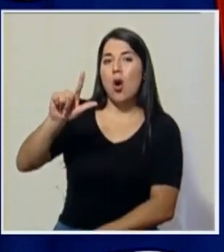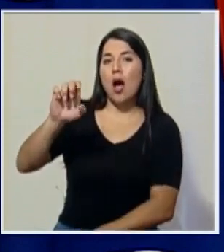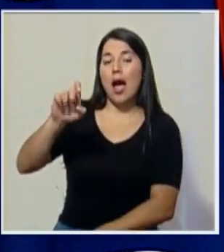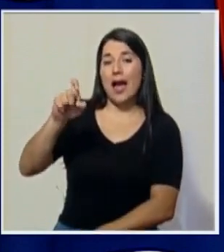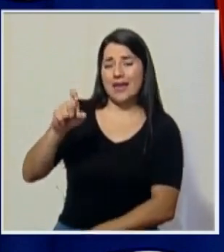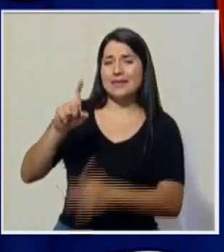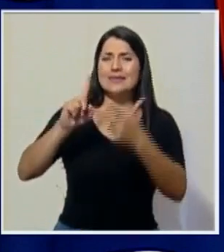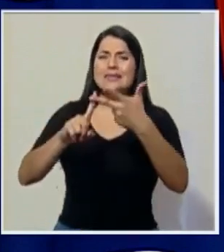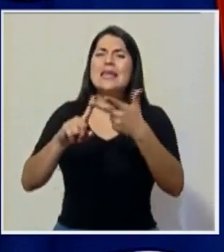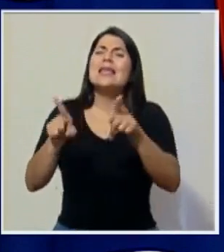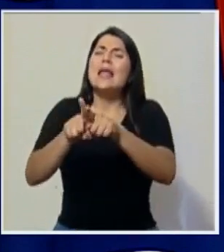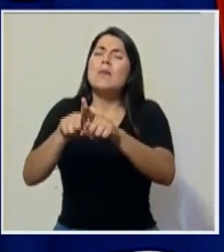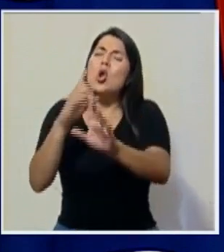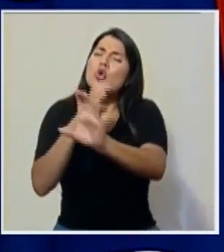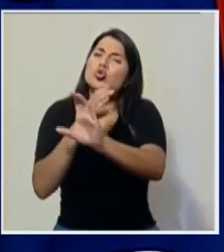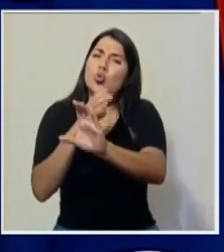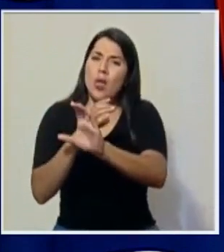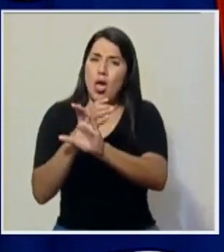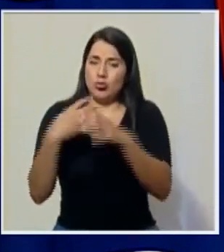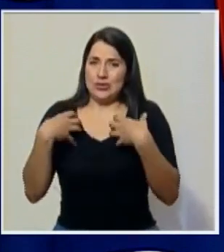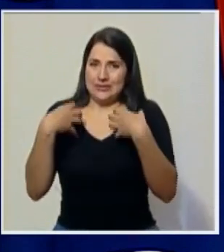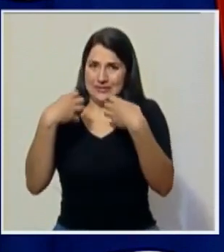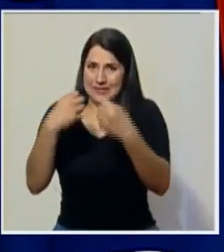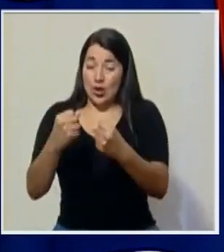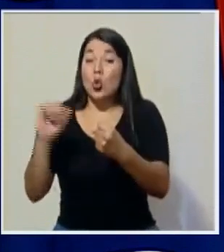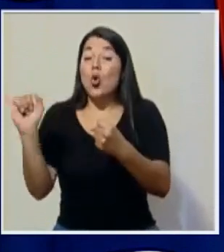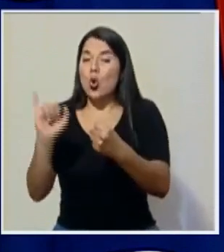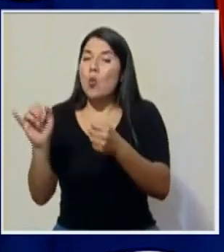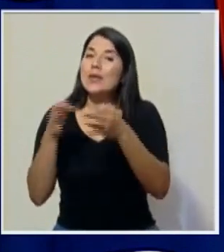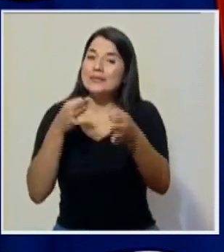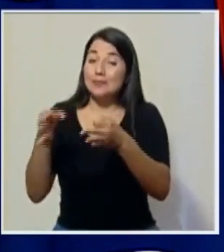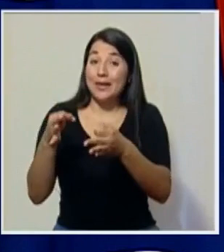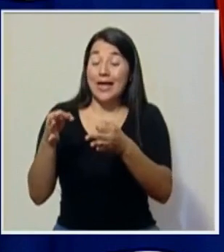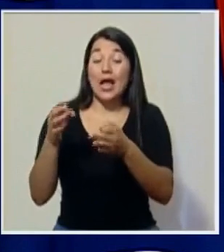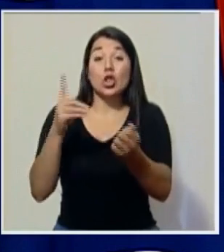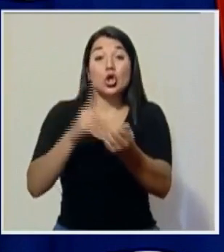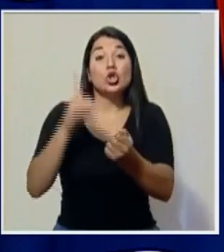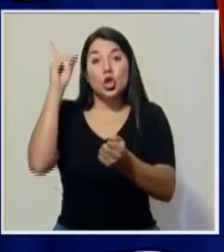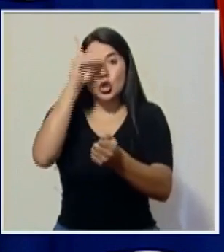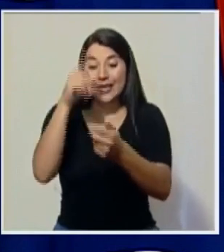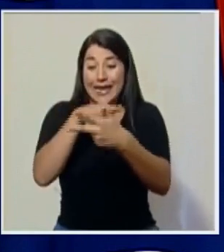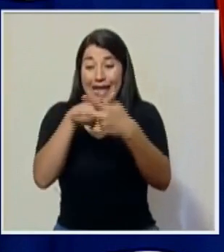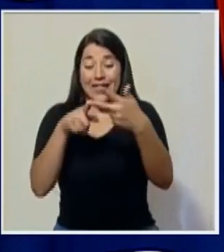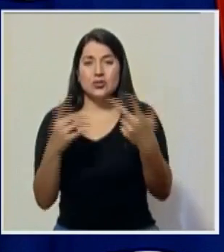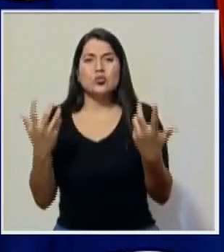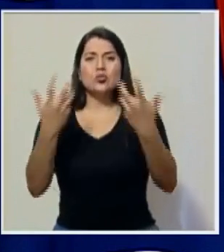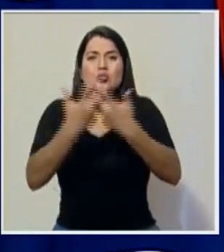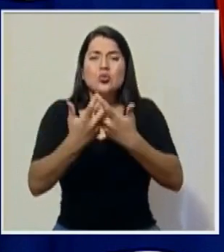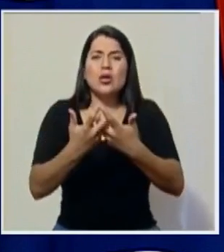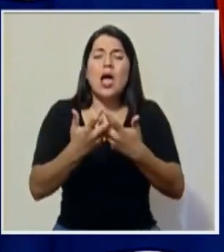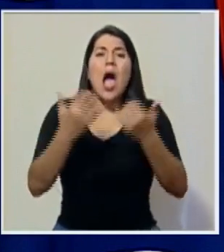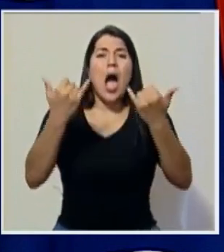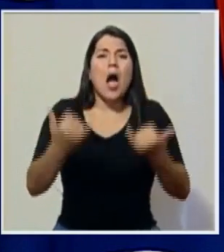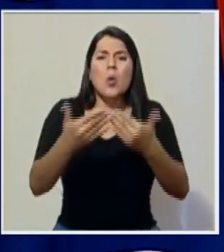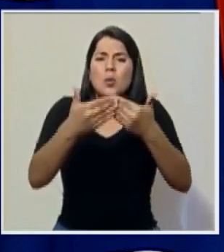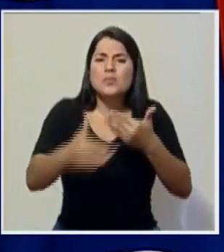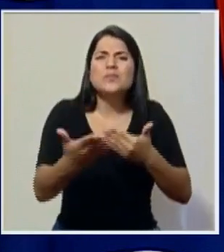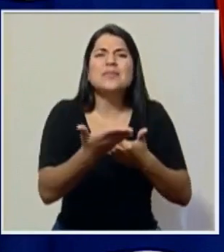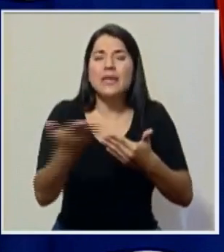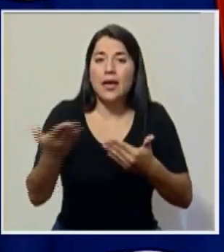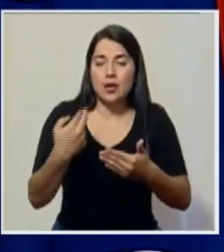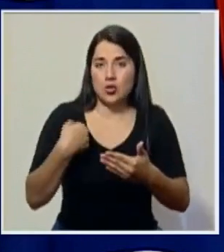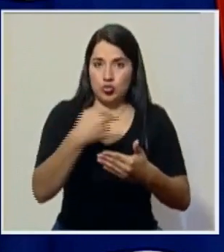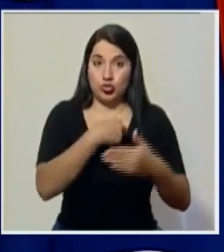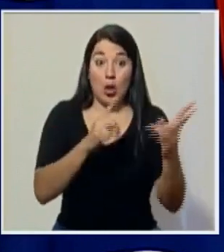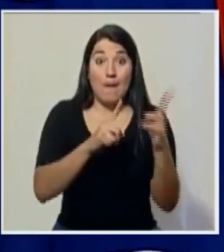sanitarias desde la perspectiva epidemiológica que plantea don Daniel. ¿Qué sigue después del protocolo? O sea, nosotros aplicamos los